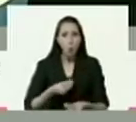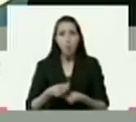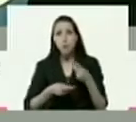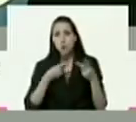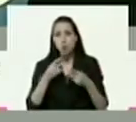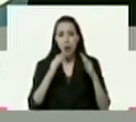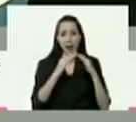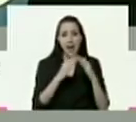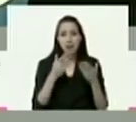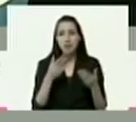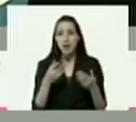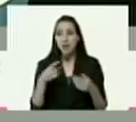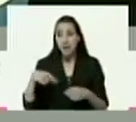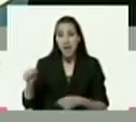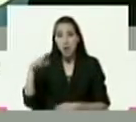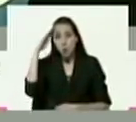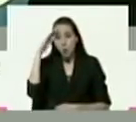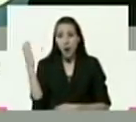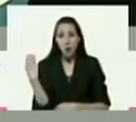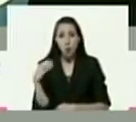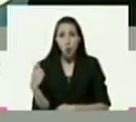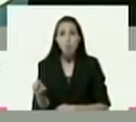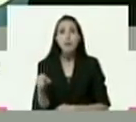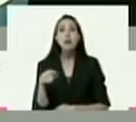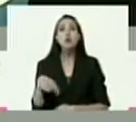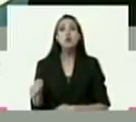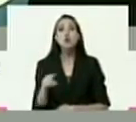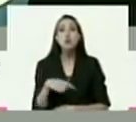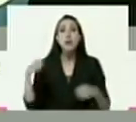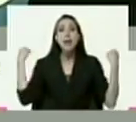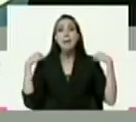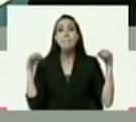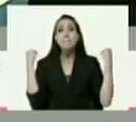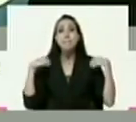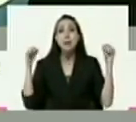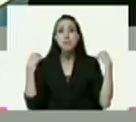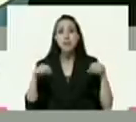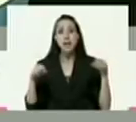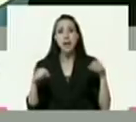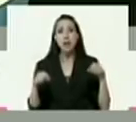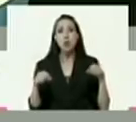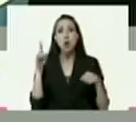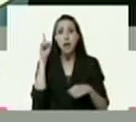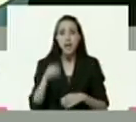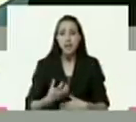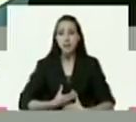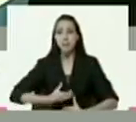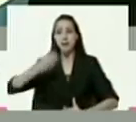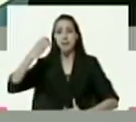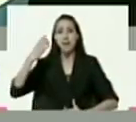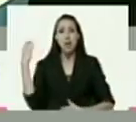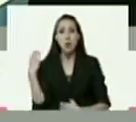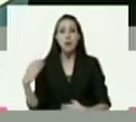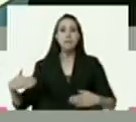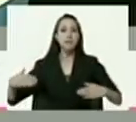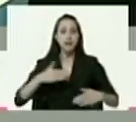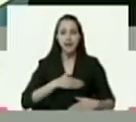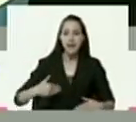están entrenando militares venezolanos y paramilitares colombianos para atacar